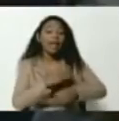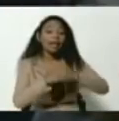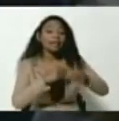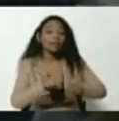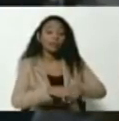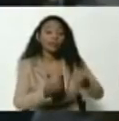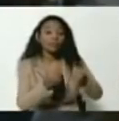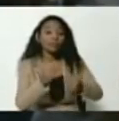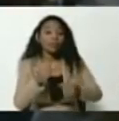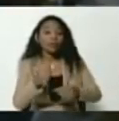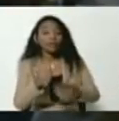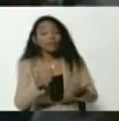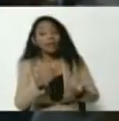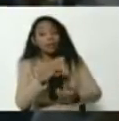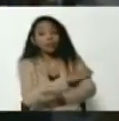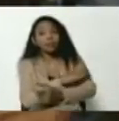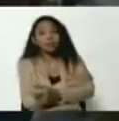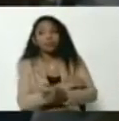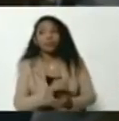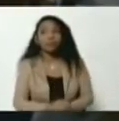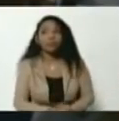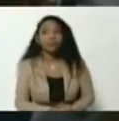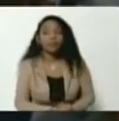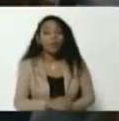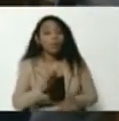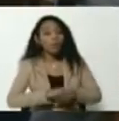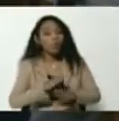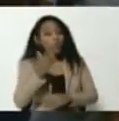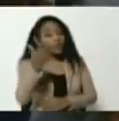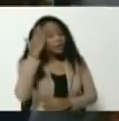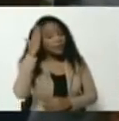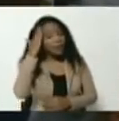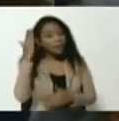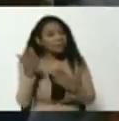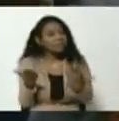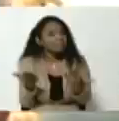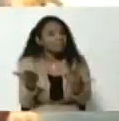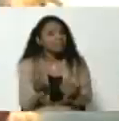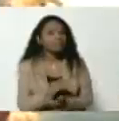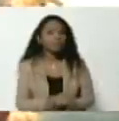aniquilamiento de la oposición, porque ustedes saben que